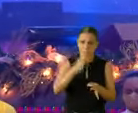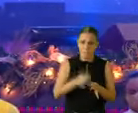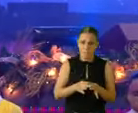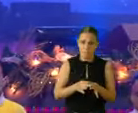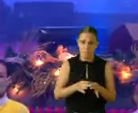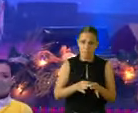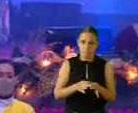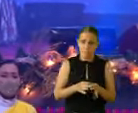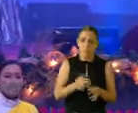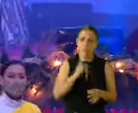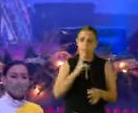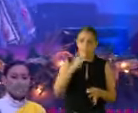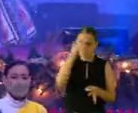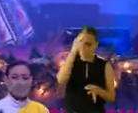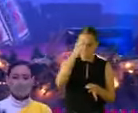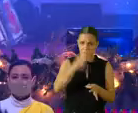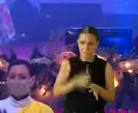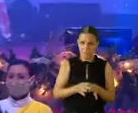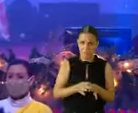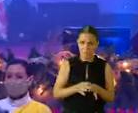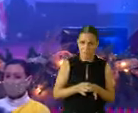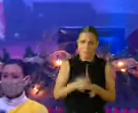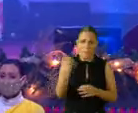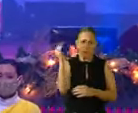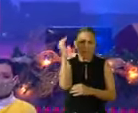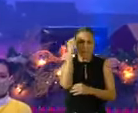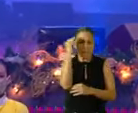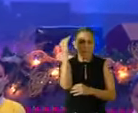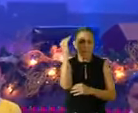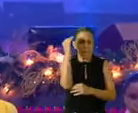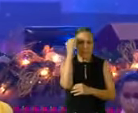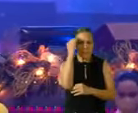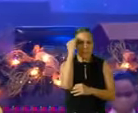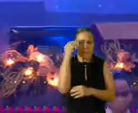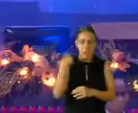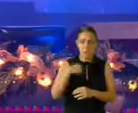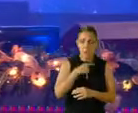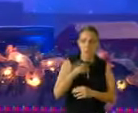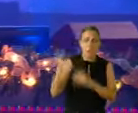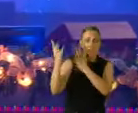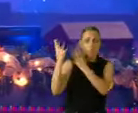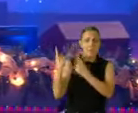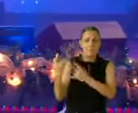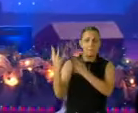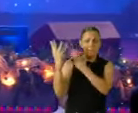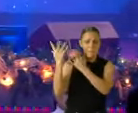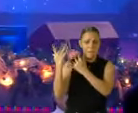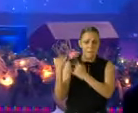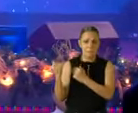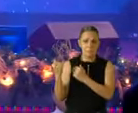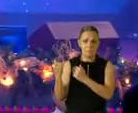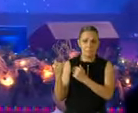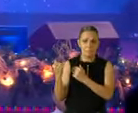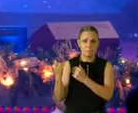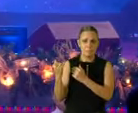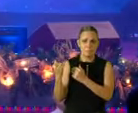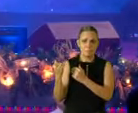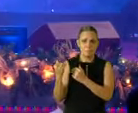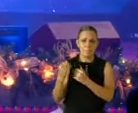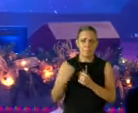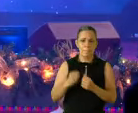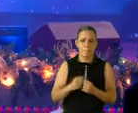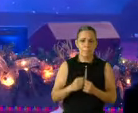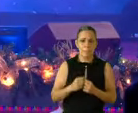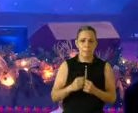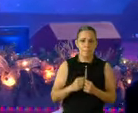que Dios nos da la oportunidad. Ahí está. Ahora bien, la fe es, esta es otra versión, la nueva versión internacional. Ahora bien, la